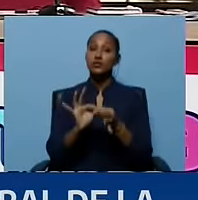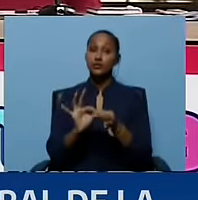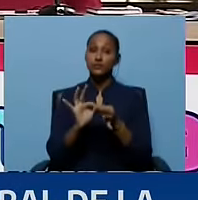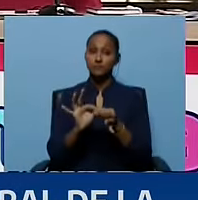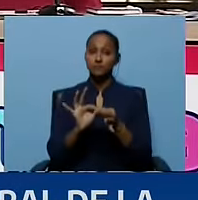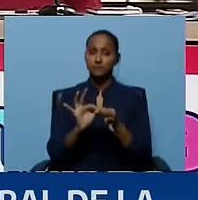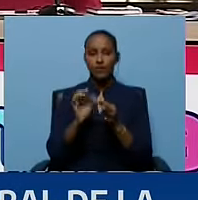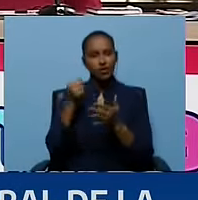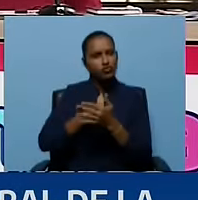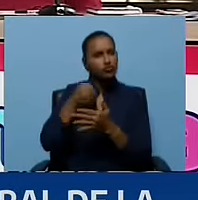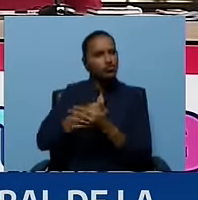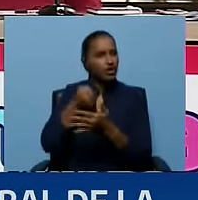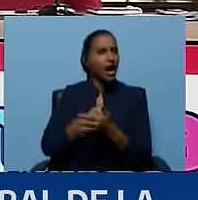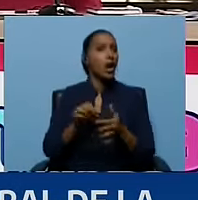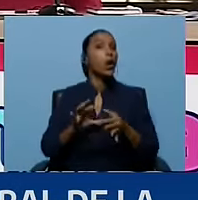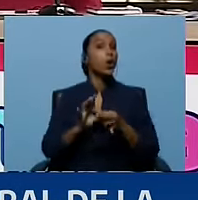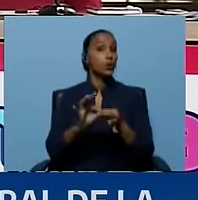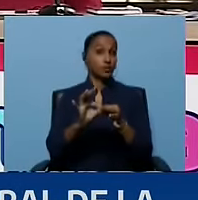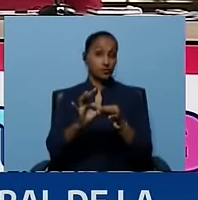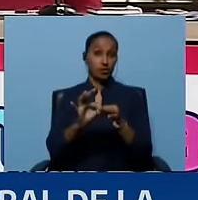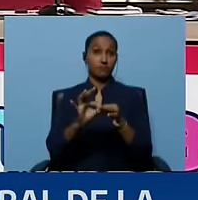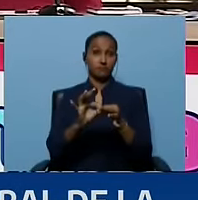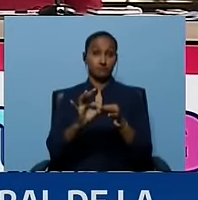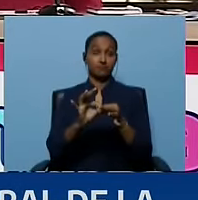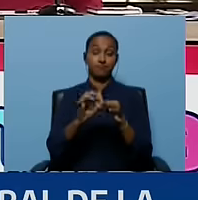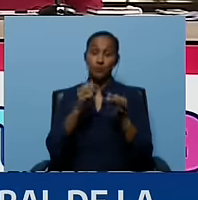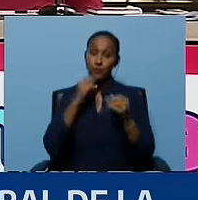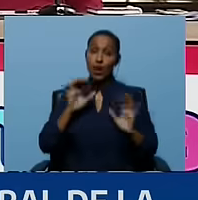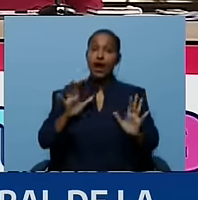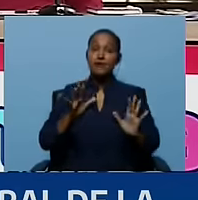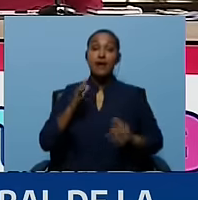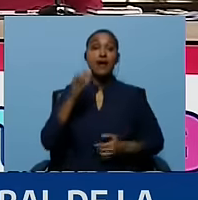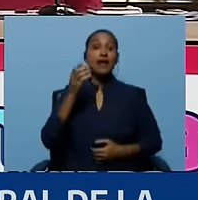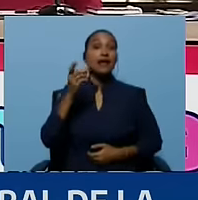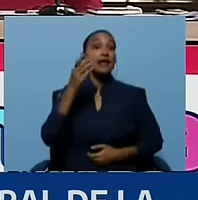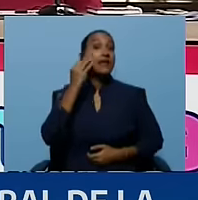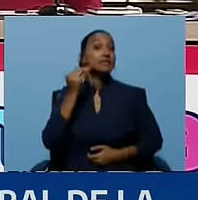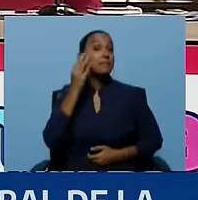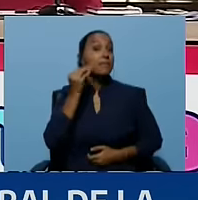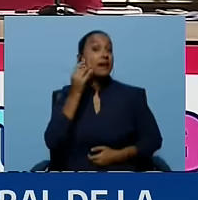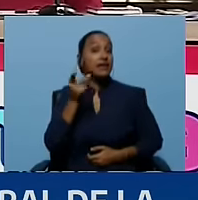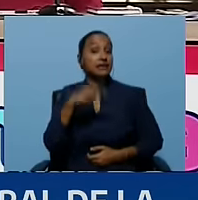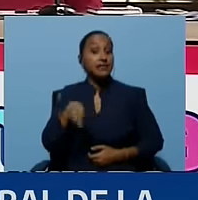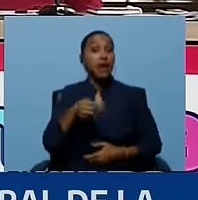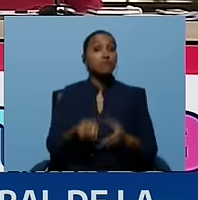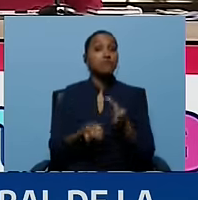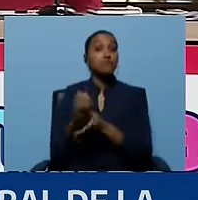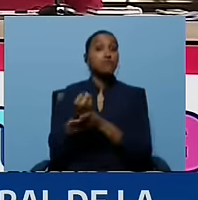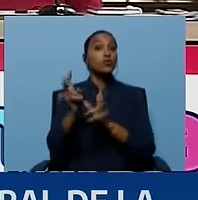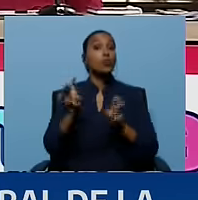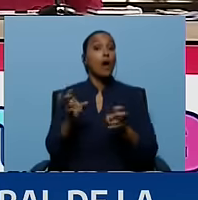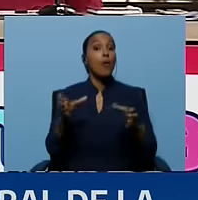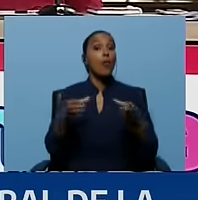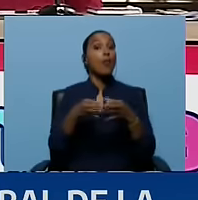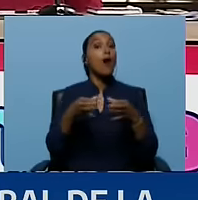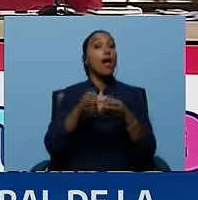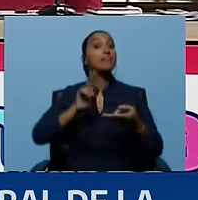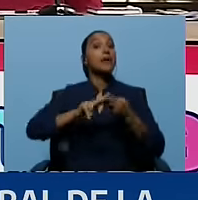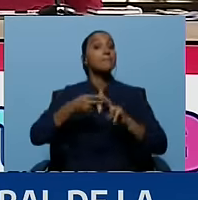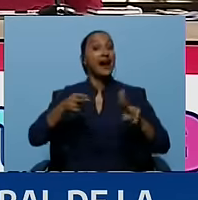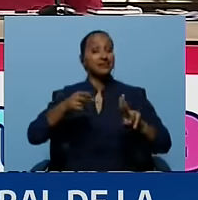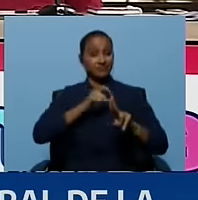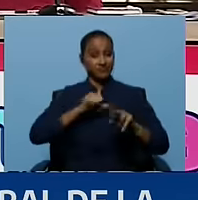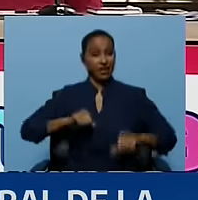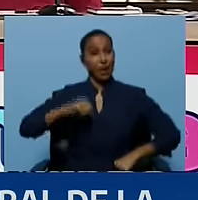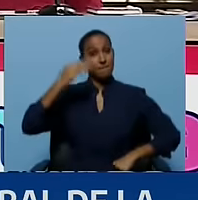batalla. Bueno, porque además la gran experiencia de los cuadrantes de paz que se han construido, ahora hay que apuntar hacia